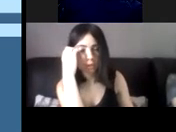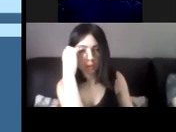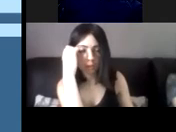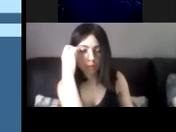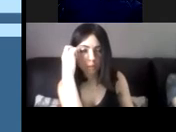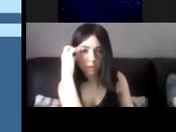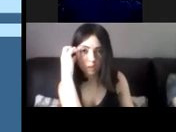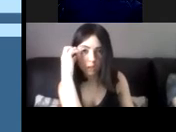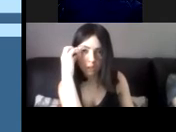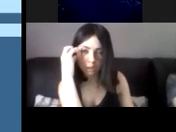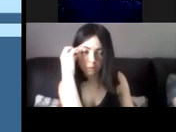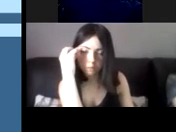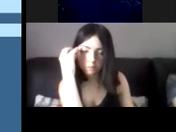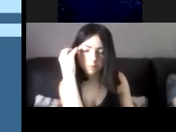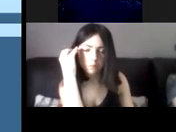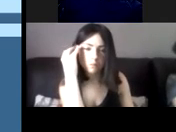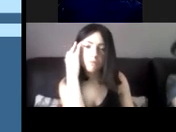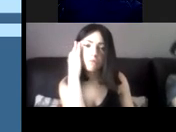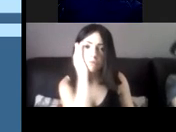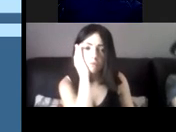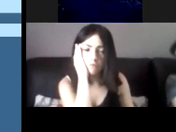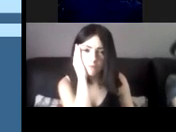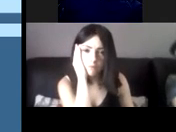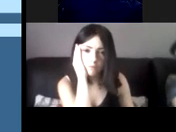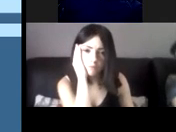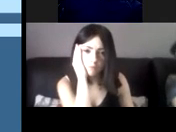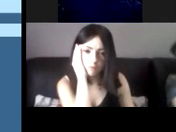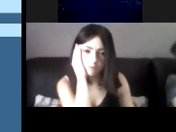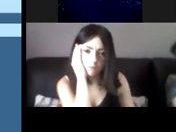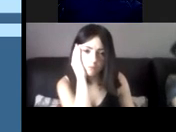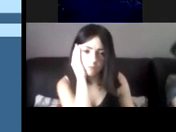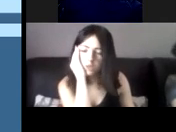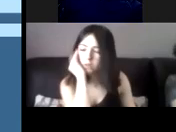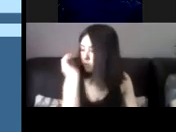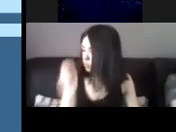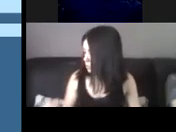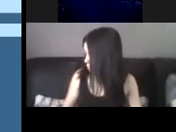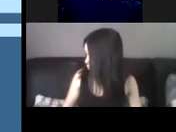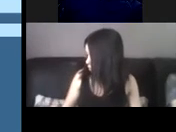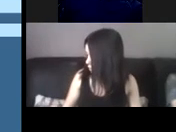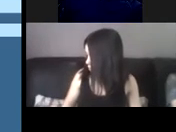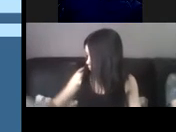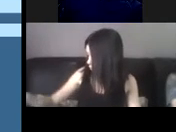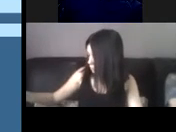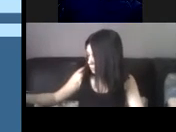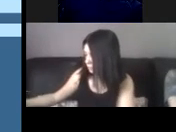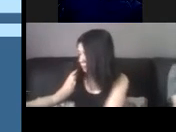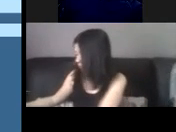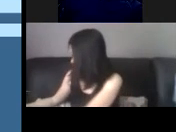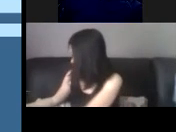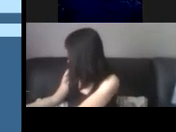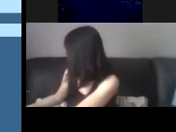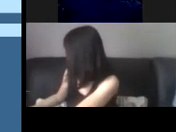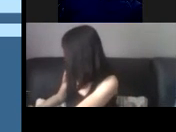Claro porque yo todos los videos que me han mandado por WhatsApp y que ya me han mandado alrededor de 5 BookTubers que ya los tienen listos